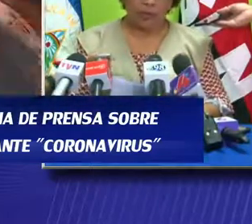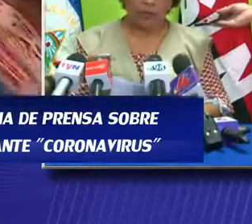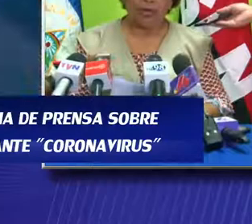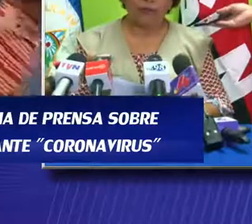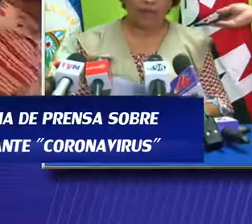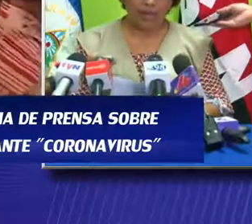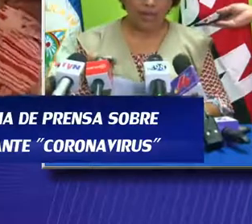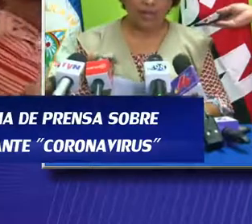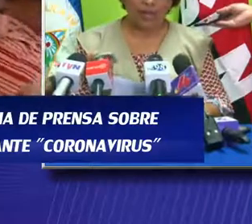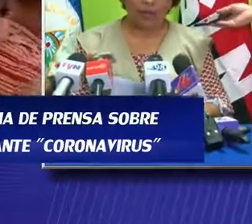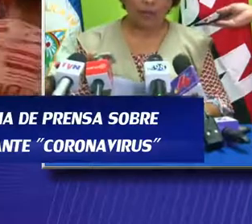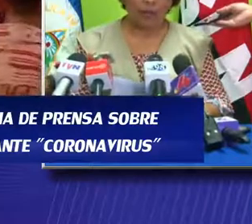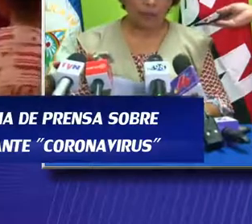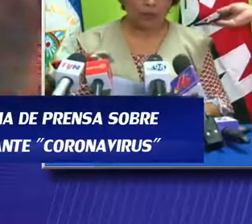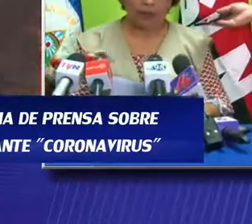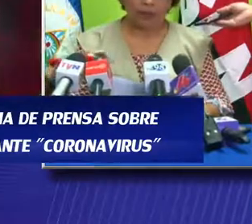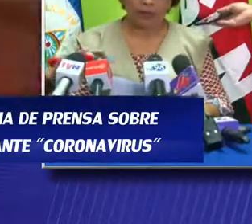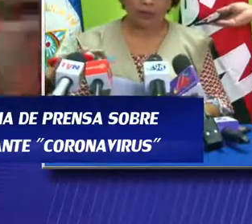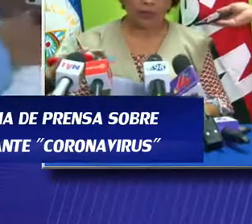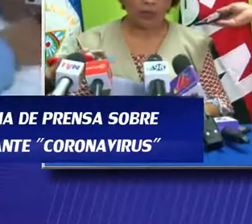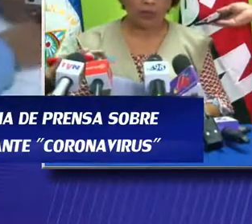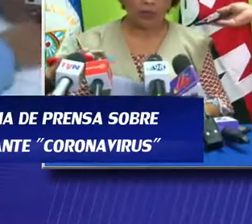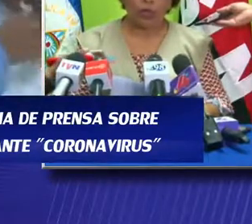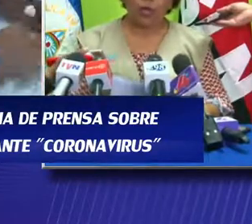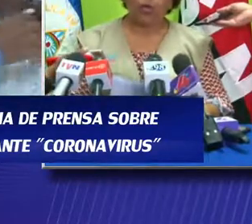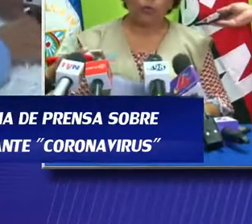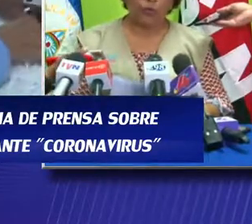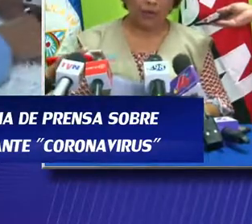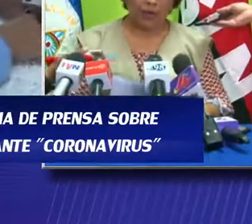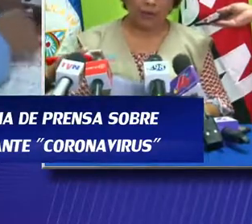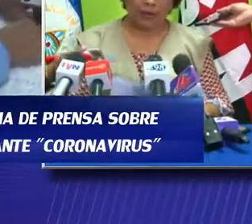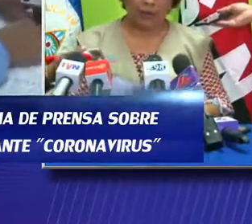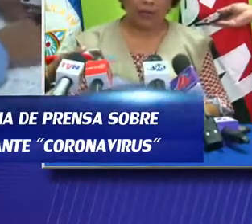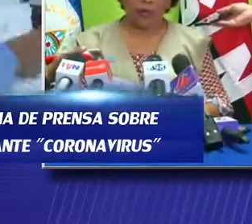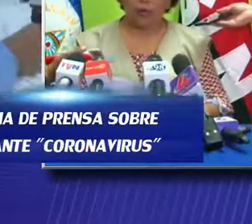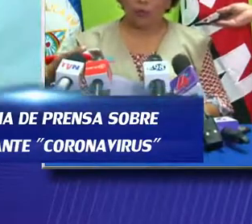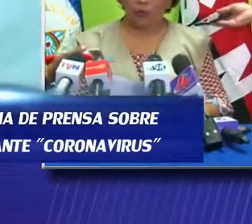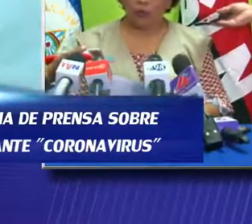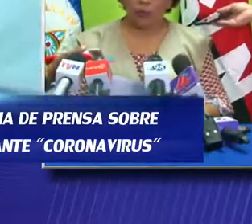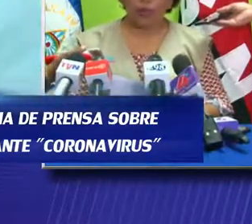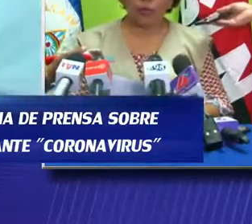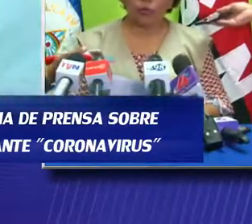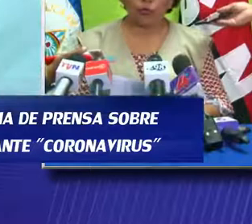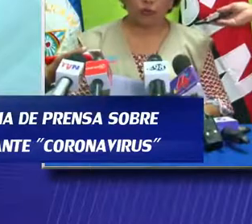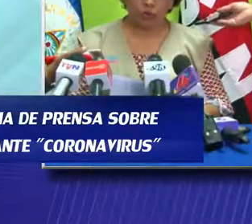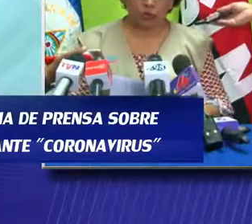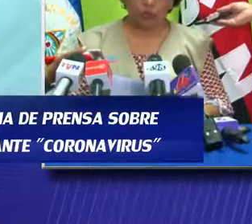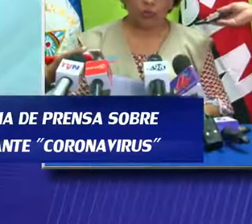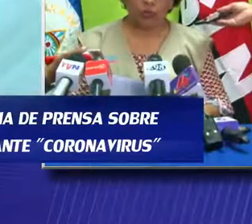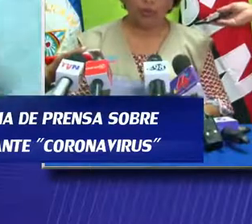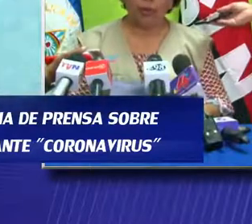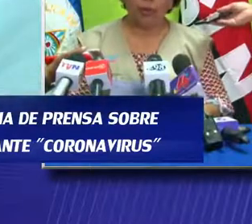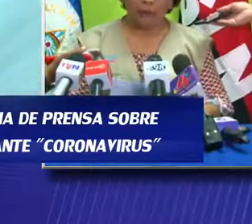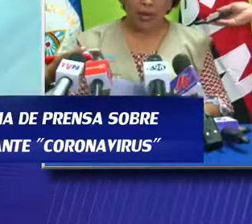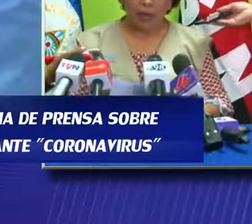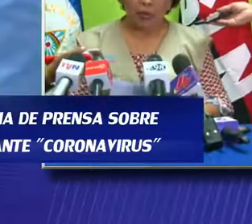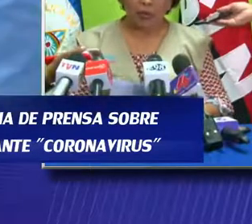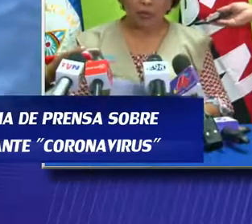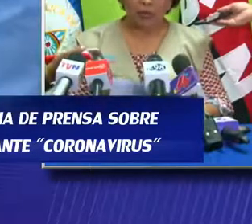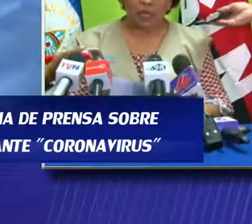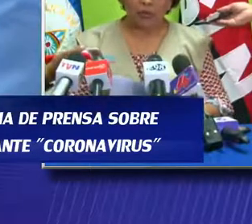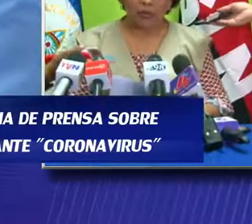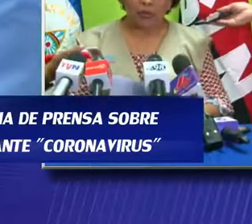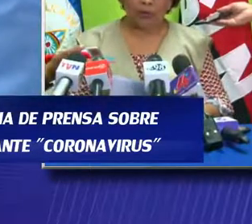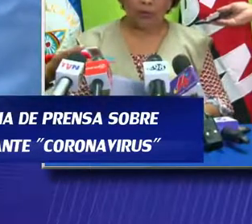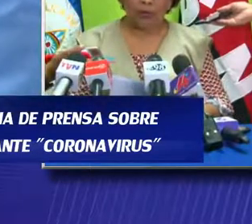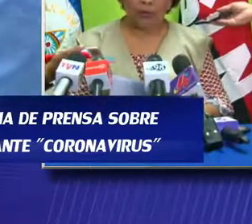la clave es tener ese hábito permanente, sistemático, y no esperar hasta que venga un caso sospechoso, sino que vayamos